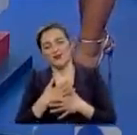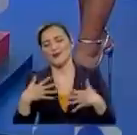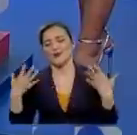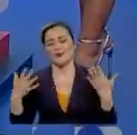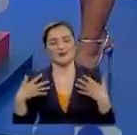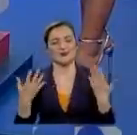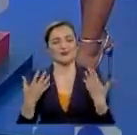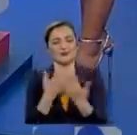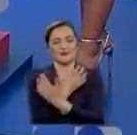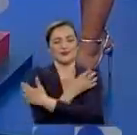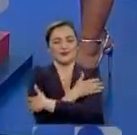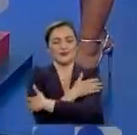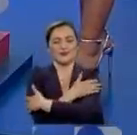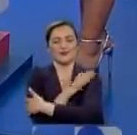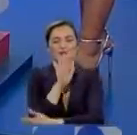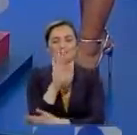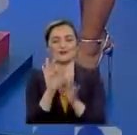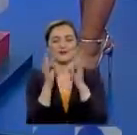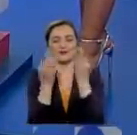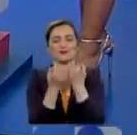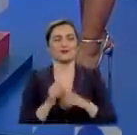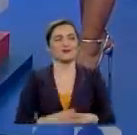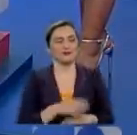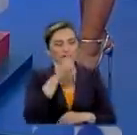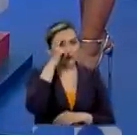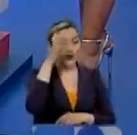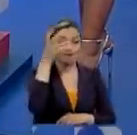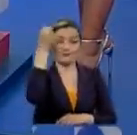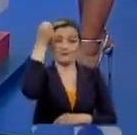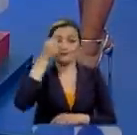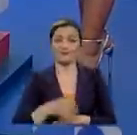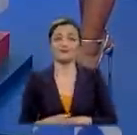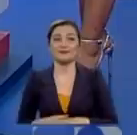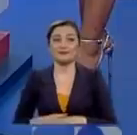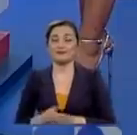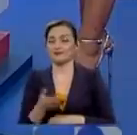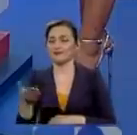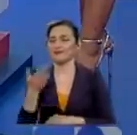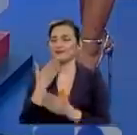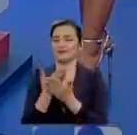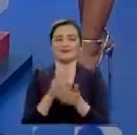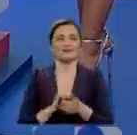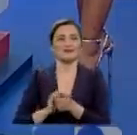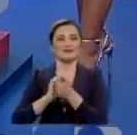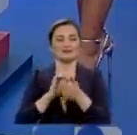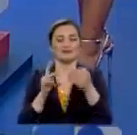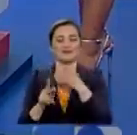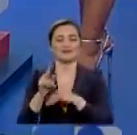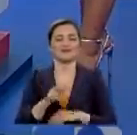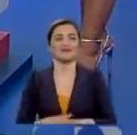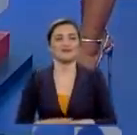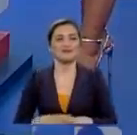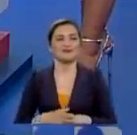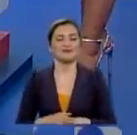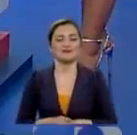alegría. Un abrazo grande para él y también para su familia. Y esperemos que cumpla su sueño. ¿No? Y también para ustedes por sus manos solidarias. Vamos a un corte comercial. Ya